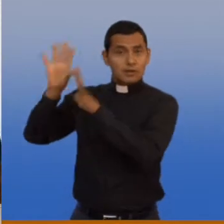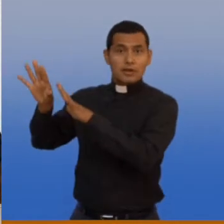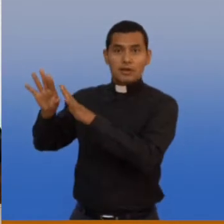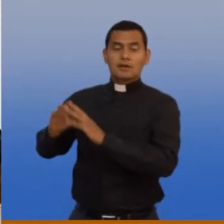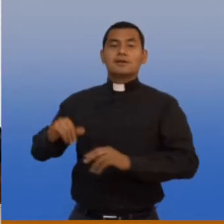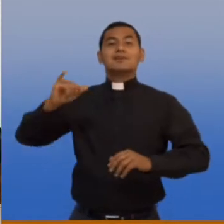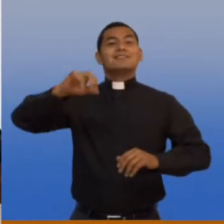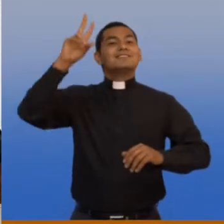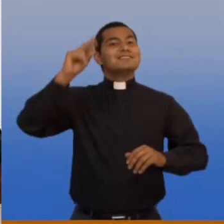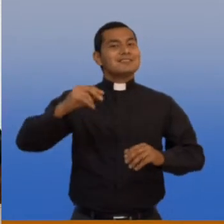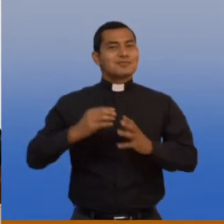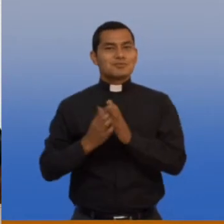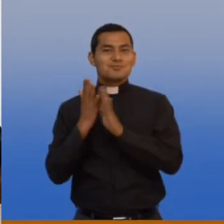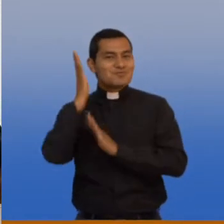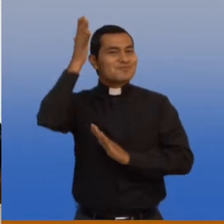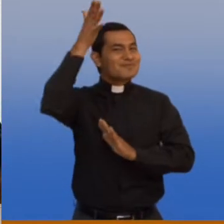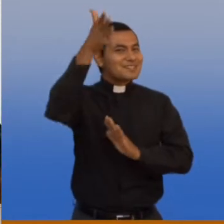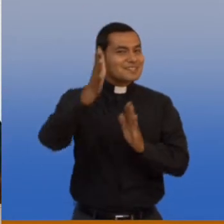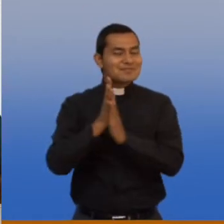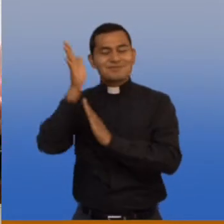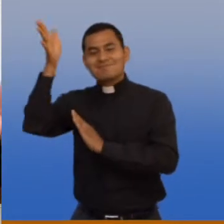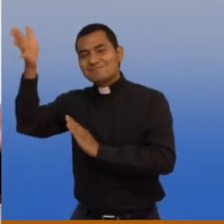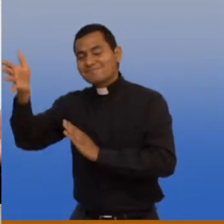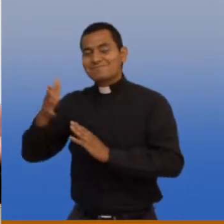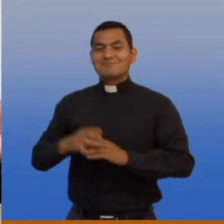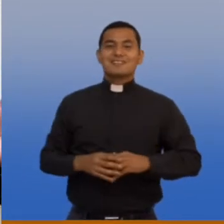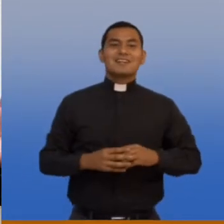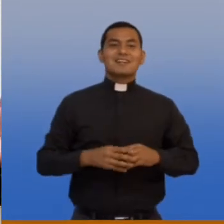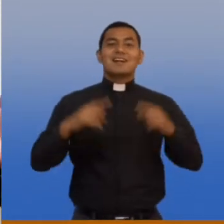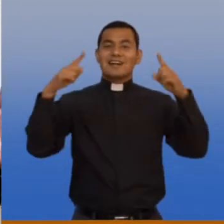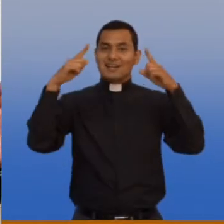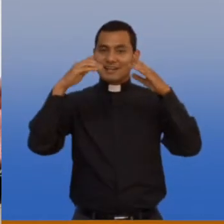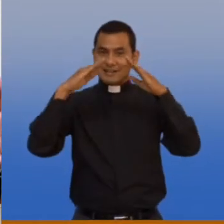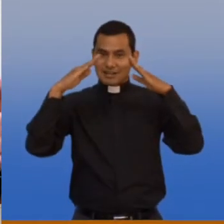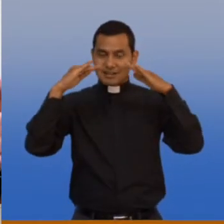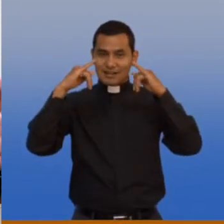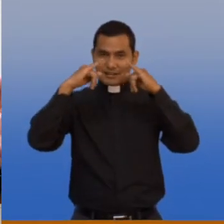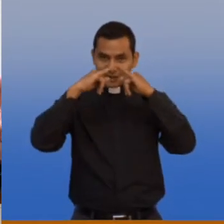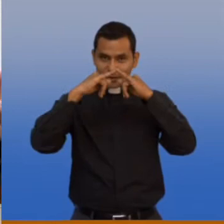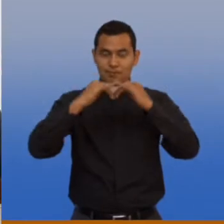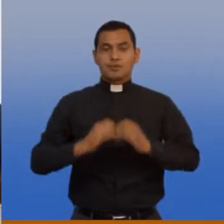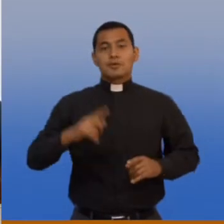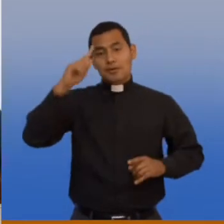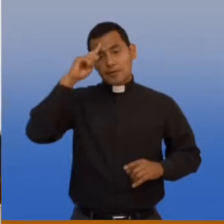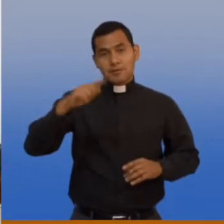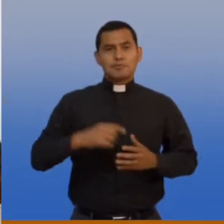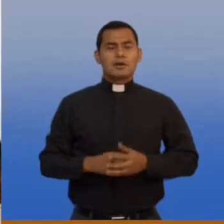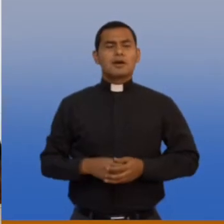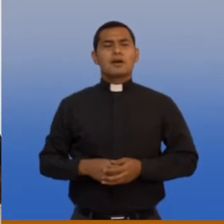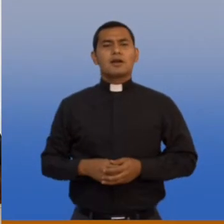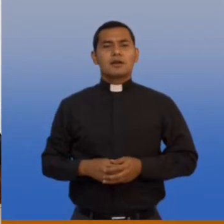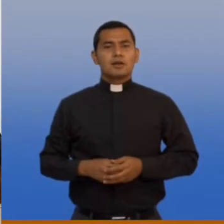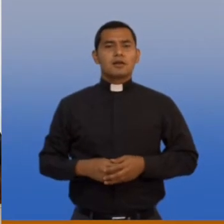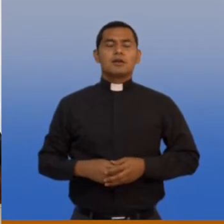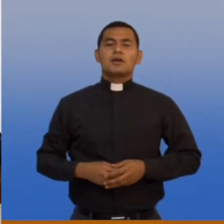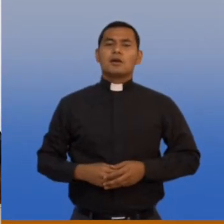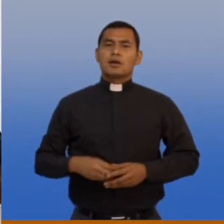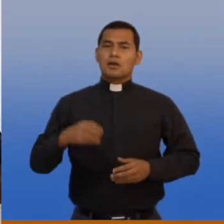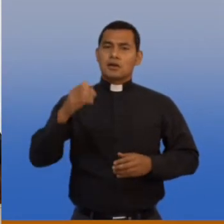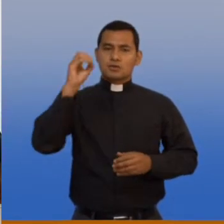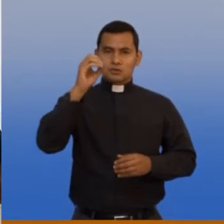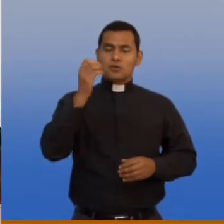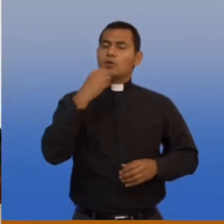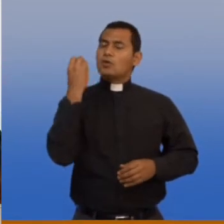los oficios de la Semana Santa. O pueden separar un espacio para leer, por ejemplo, la Pasión de nuestro